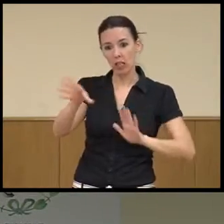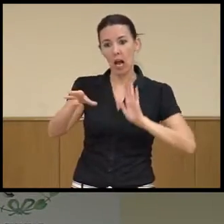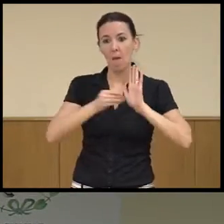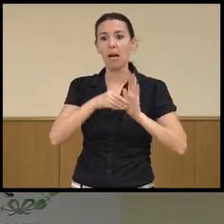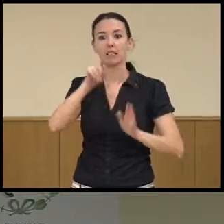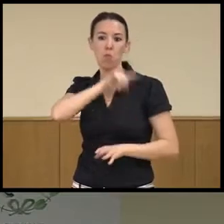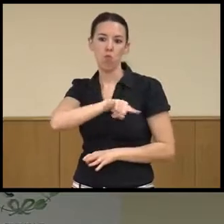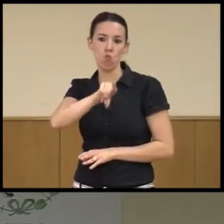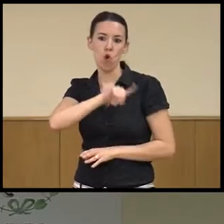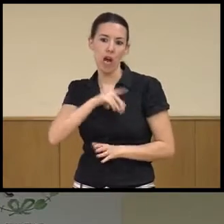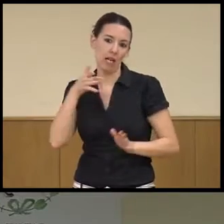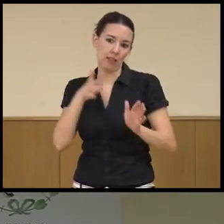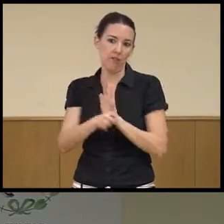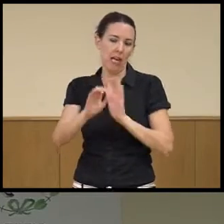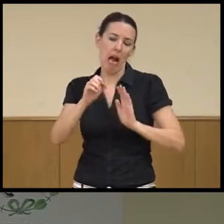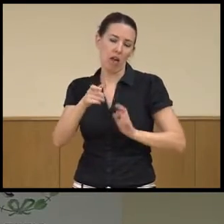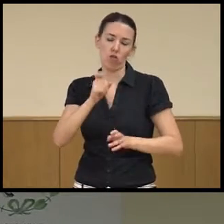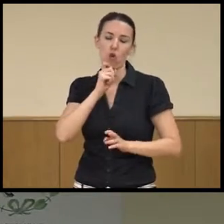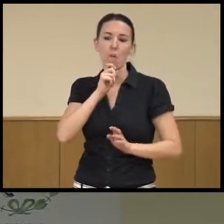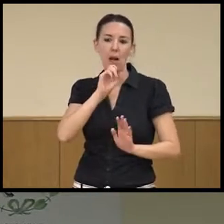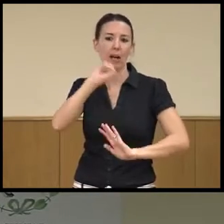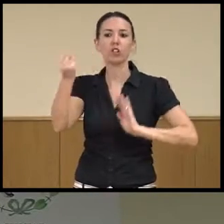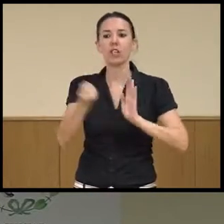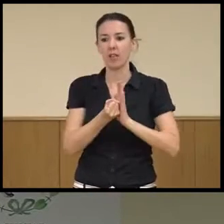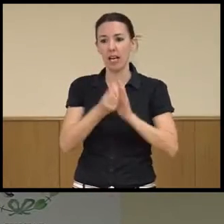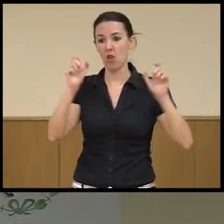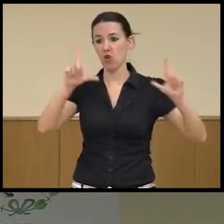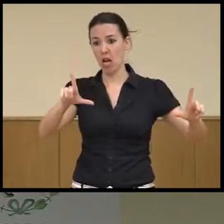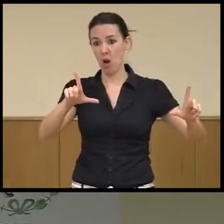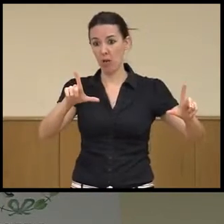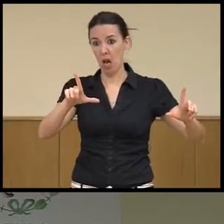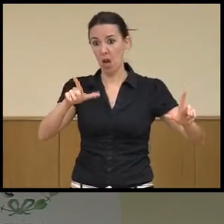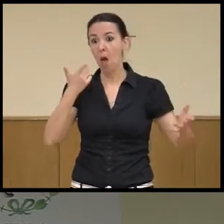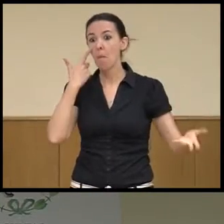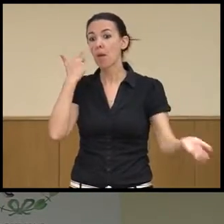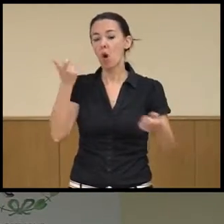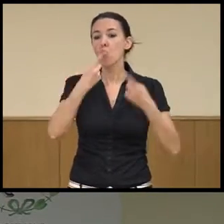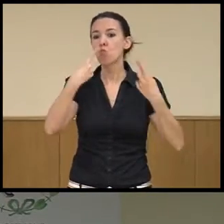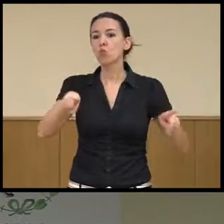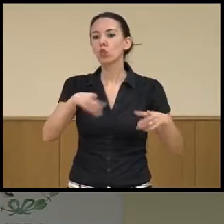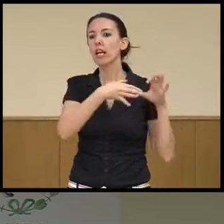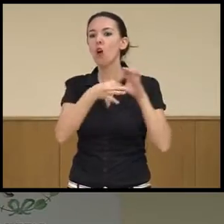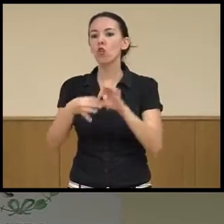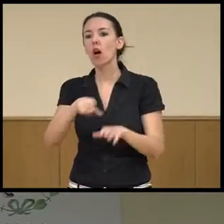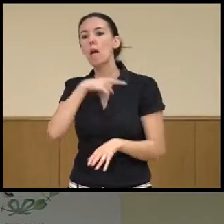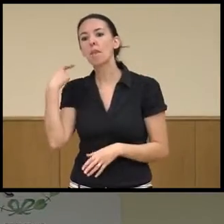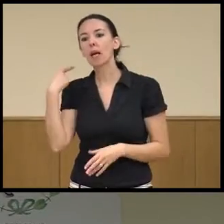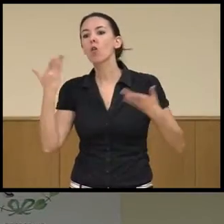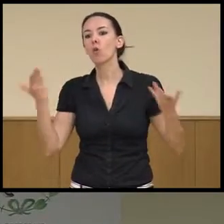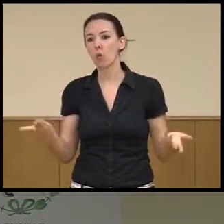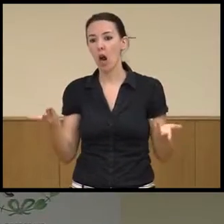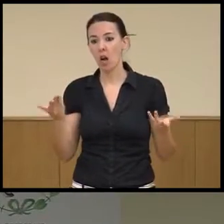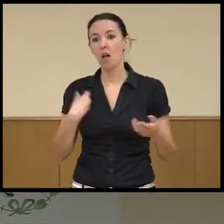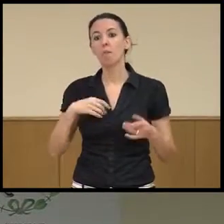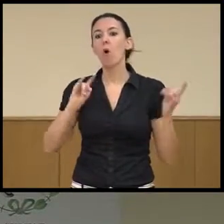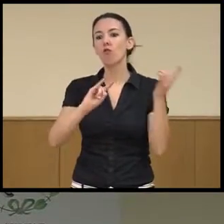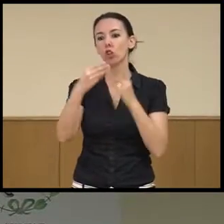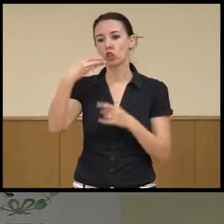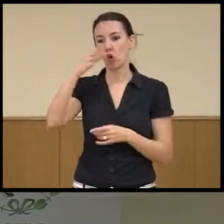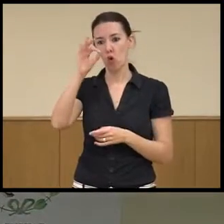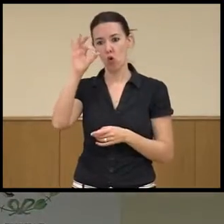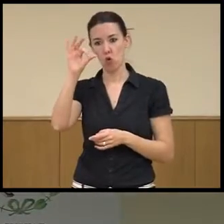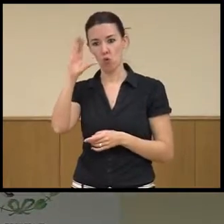moral a la compleja significación de la obra. Pero quien más brutalmente identifica la música con el pecado es, sin duda, el Bosco, que